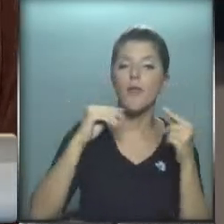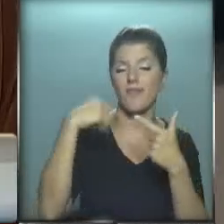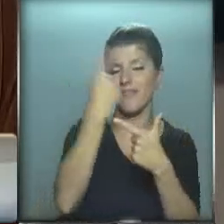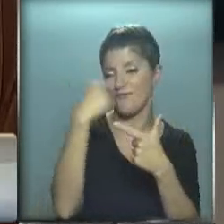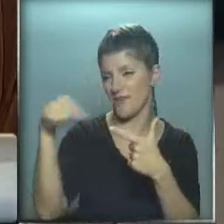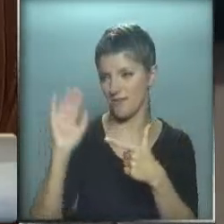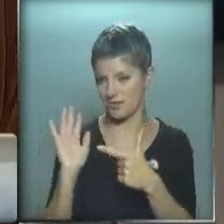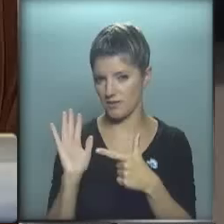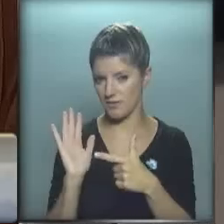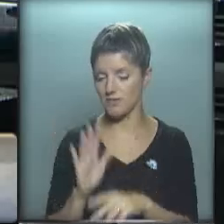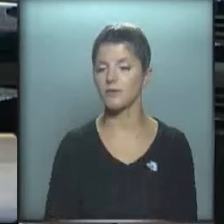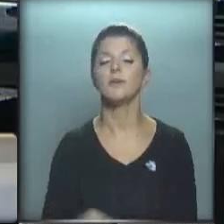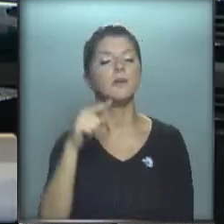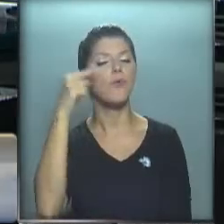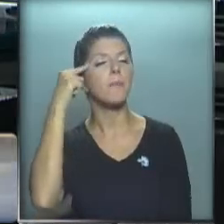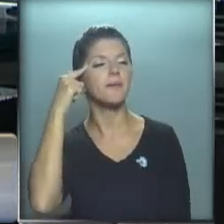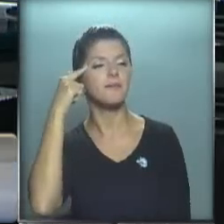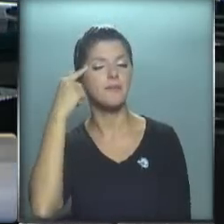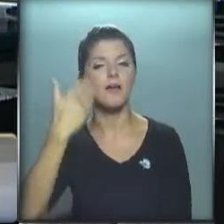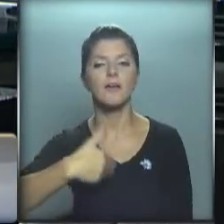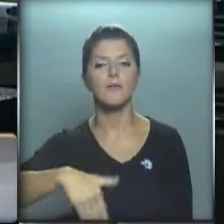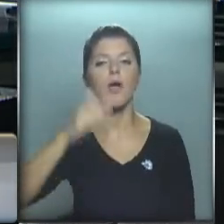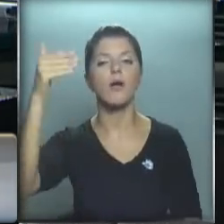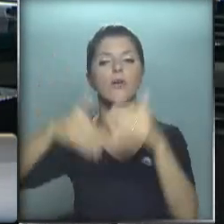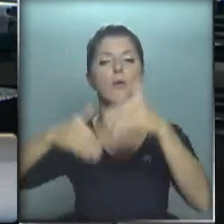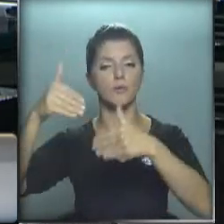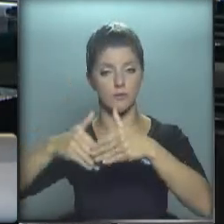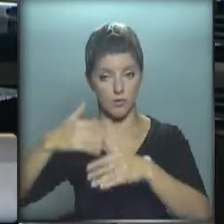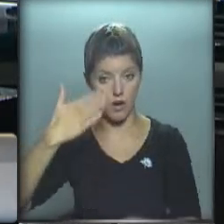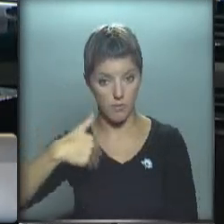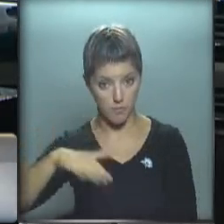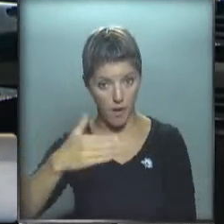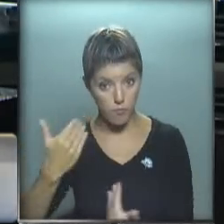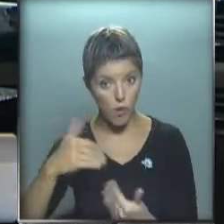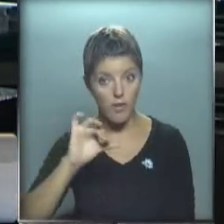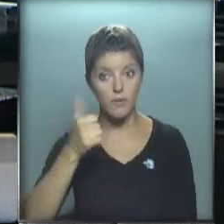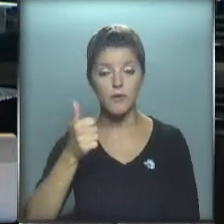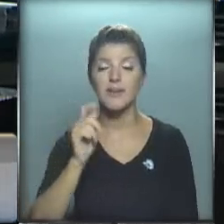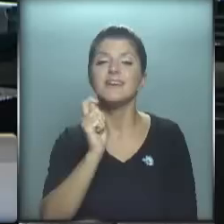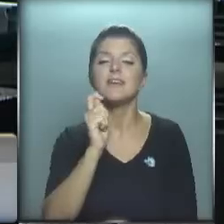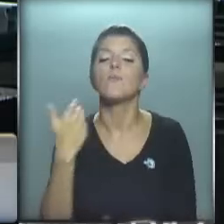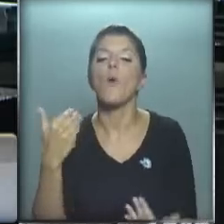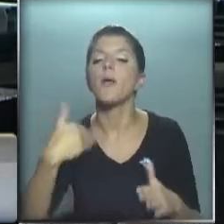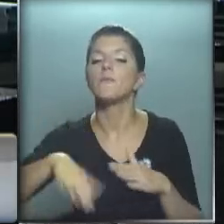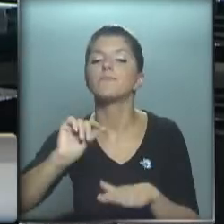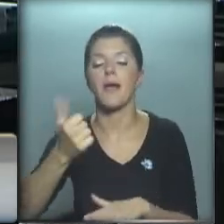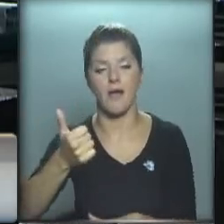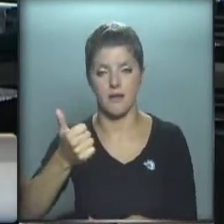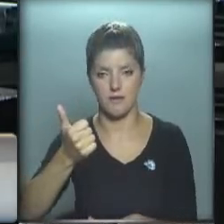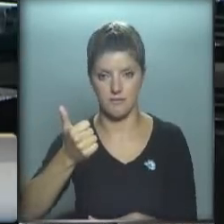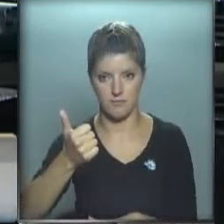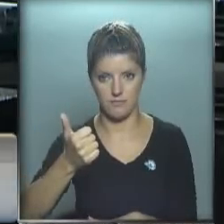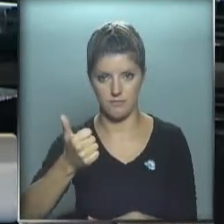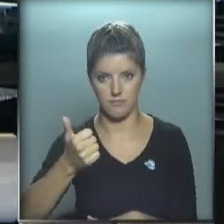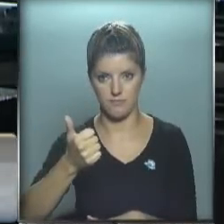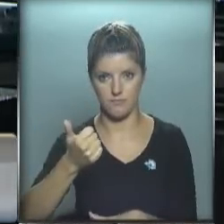claro y qué piensas que puede salir pasar con las elecciones realmente puede haber un triunfo de Quiénes son los que podrían llegar a triunfar y